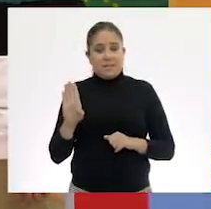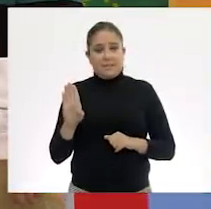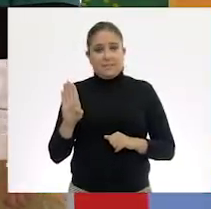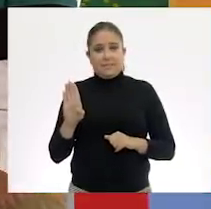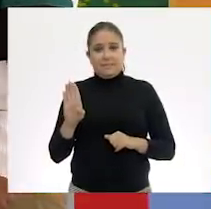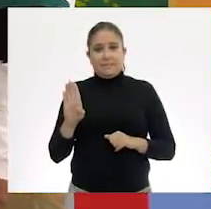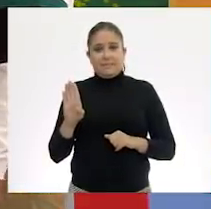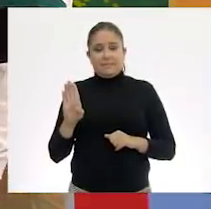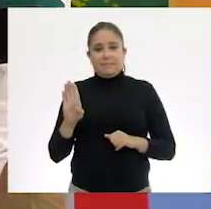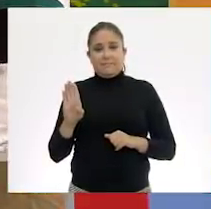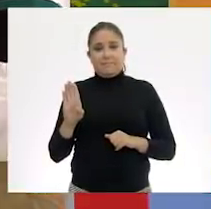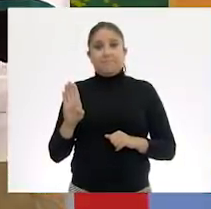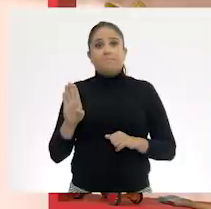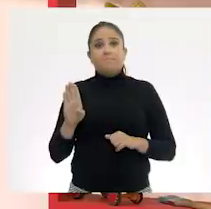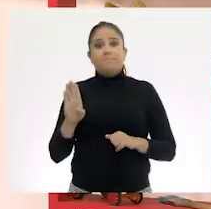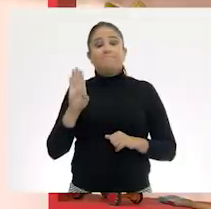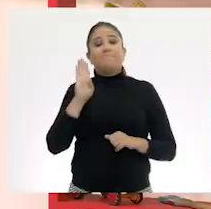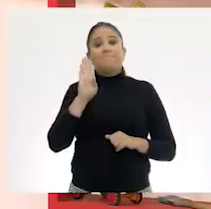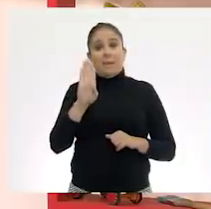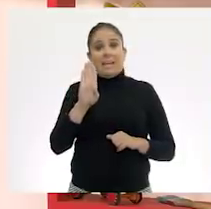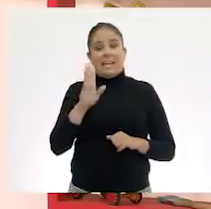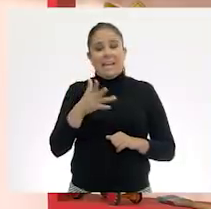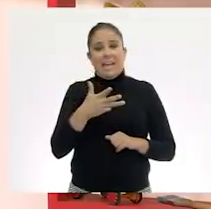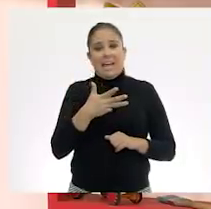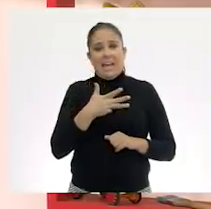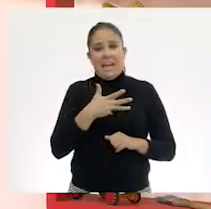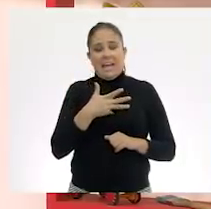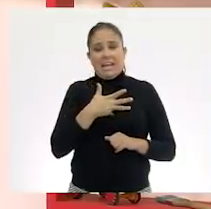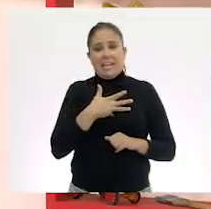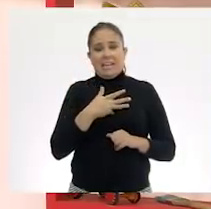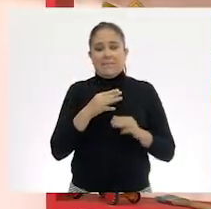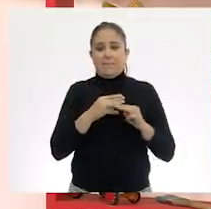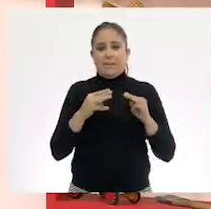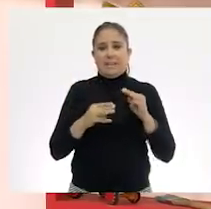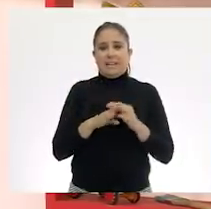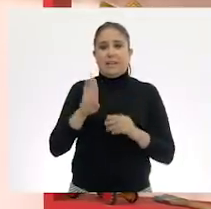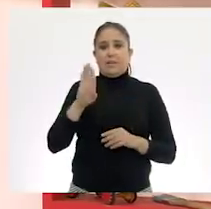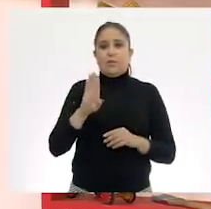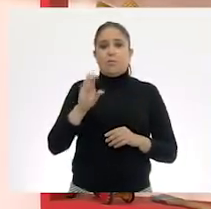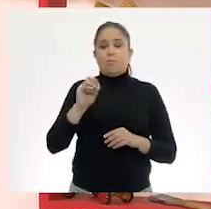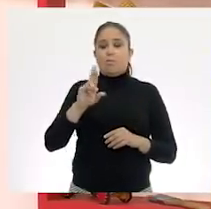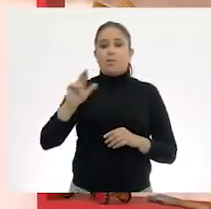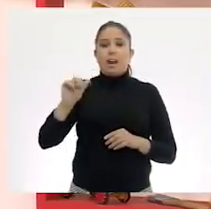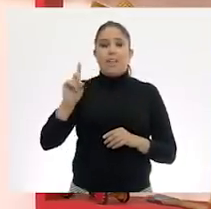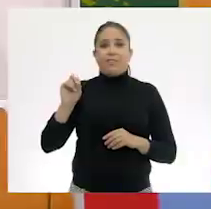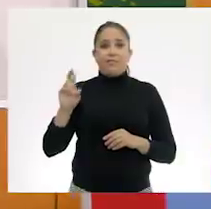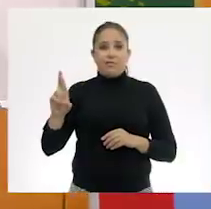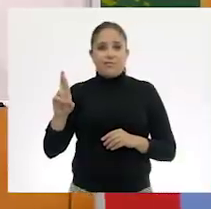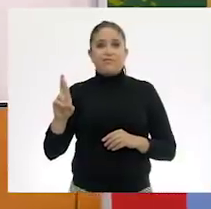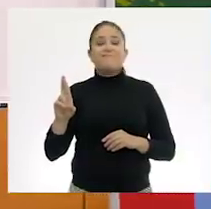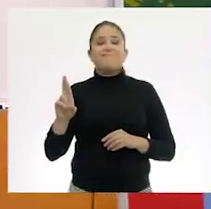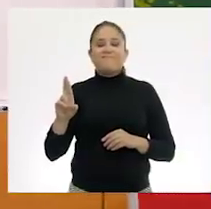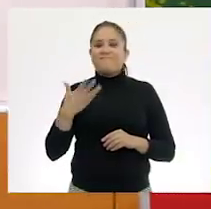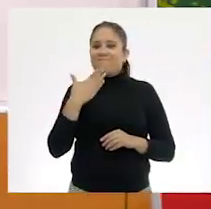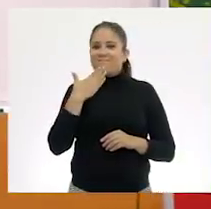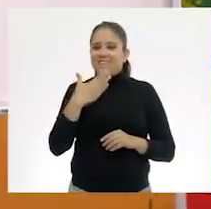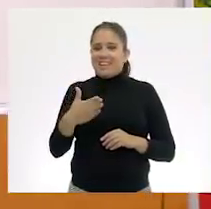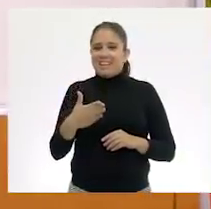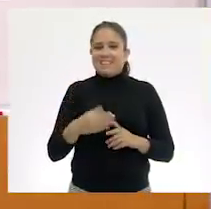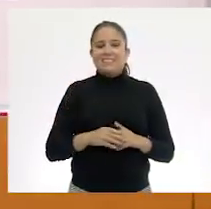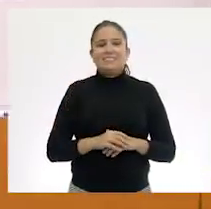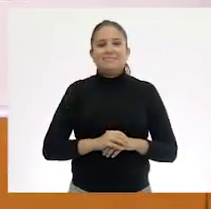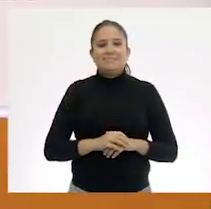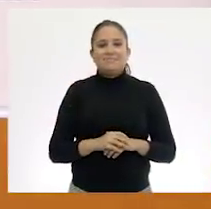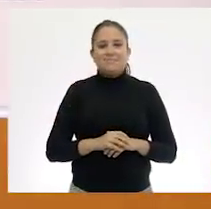B. Ah, en la B sí hay un elemento y es el borrador. Okay. Exacto, muy bien. Entonces los